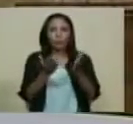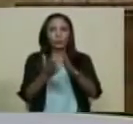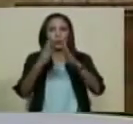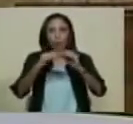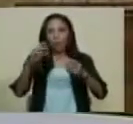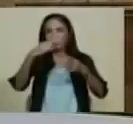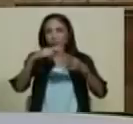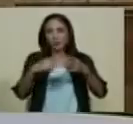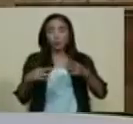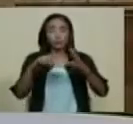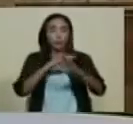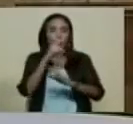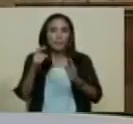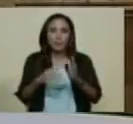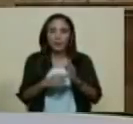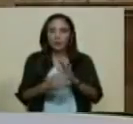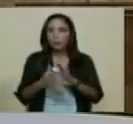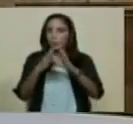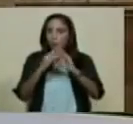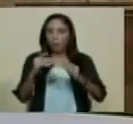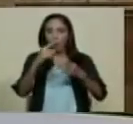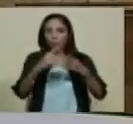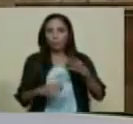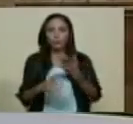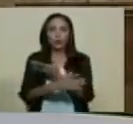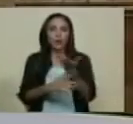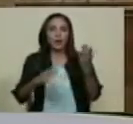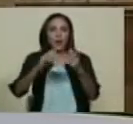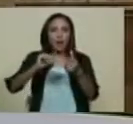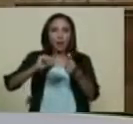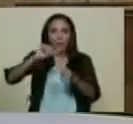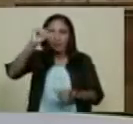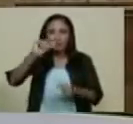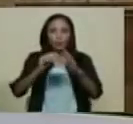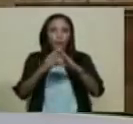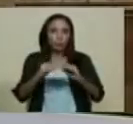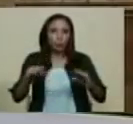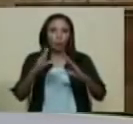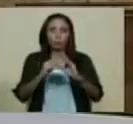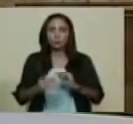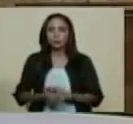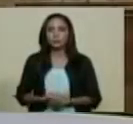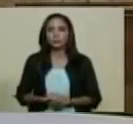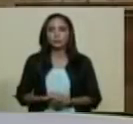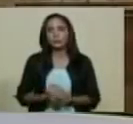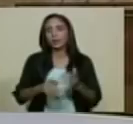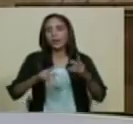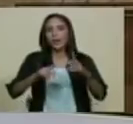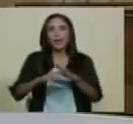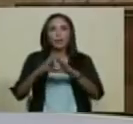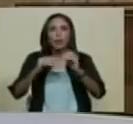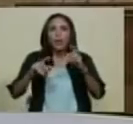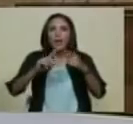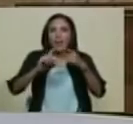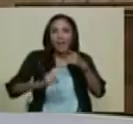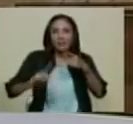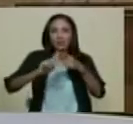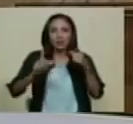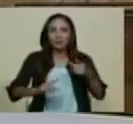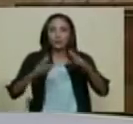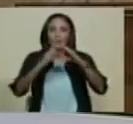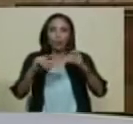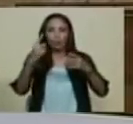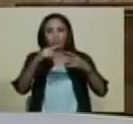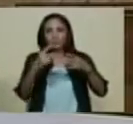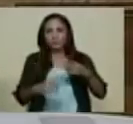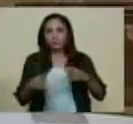todo, instrumentos de medición, aparatos, equipos, componentes eléctricos, electrónicos, etcétera,